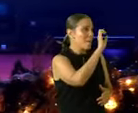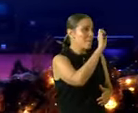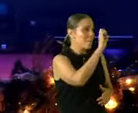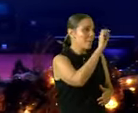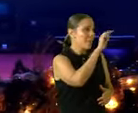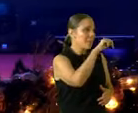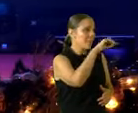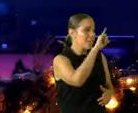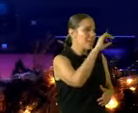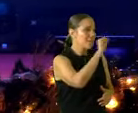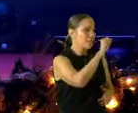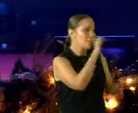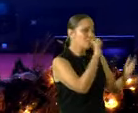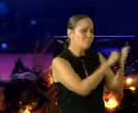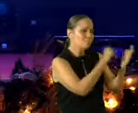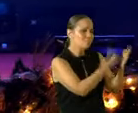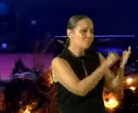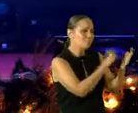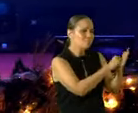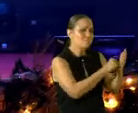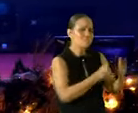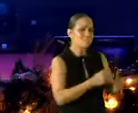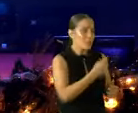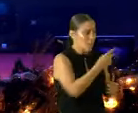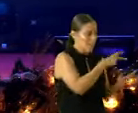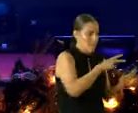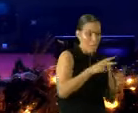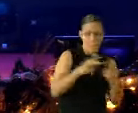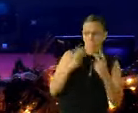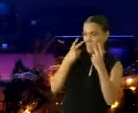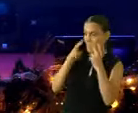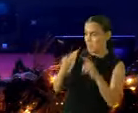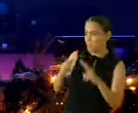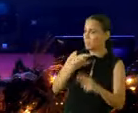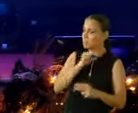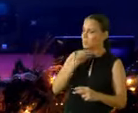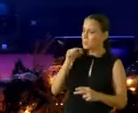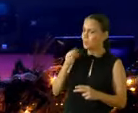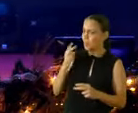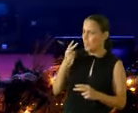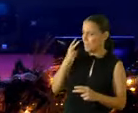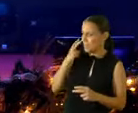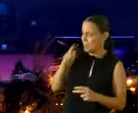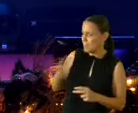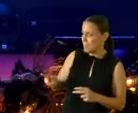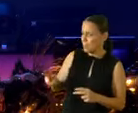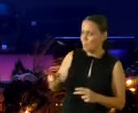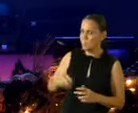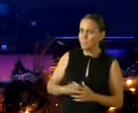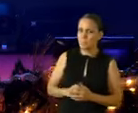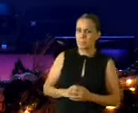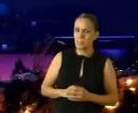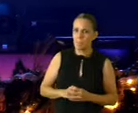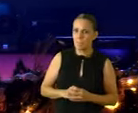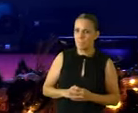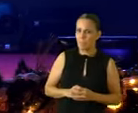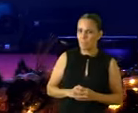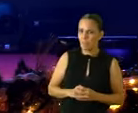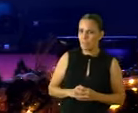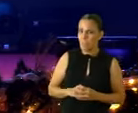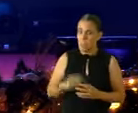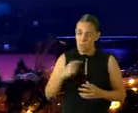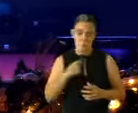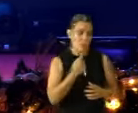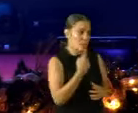me miró así, tenía como un saco puesto así, su gorrita. Mire, yo tengo